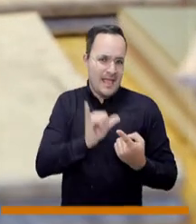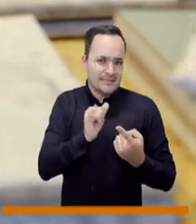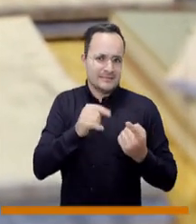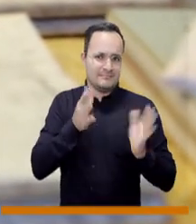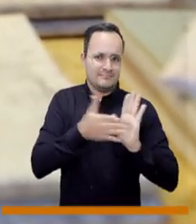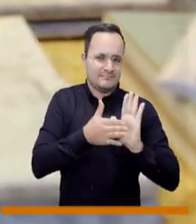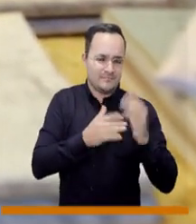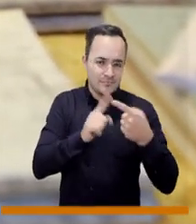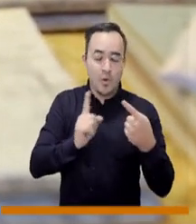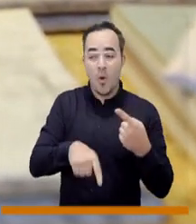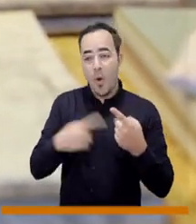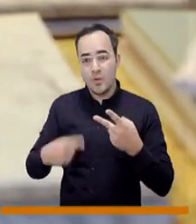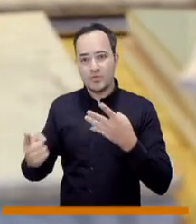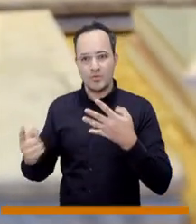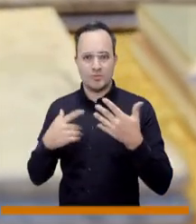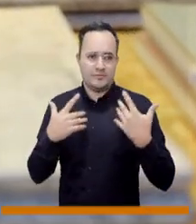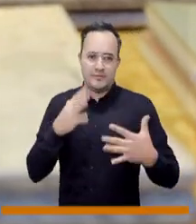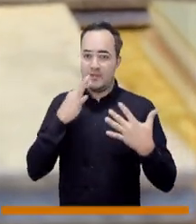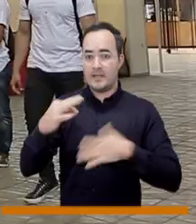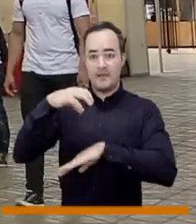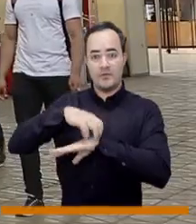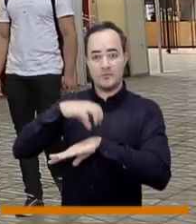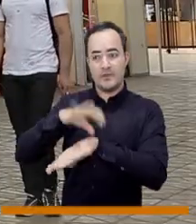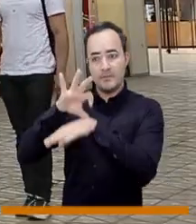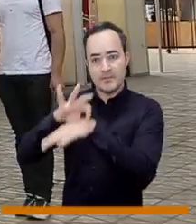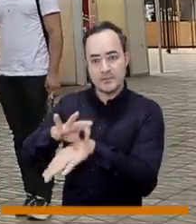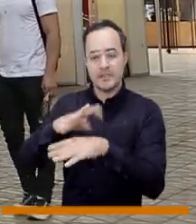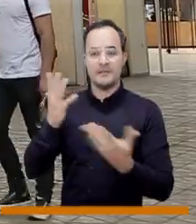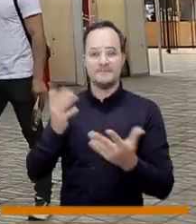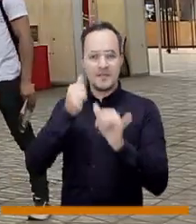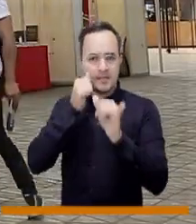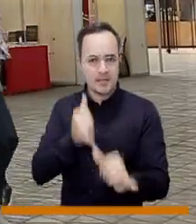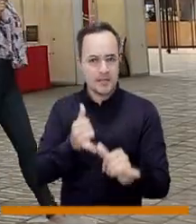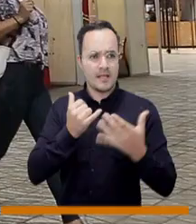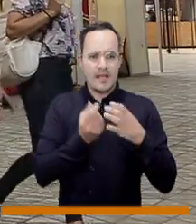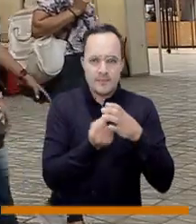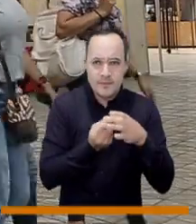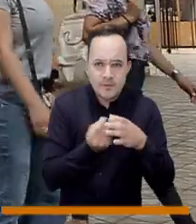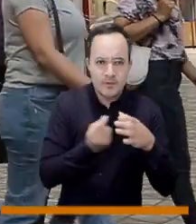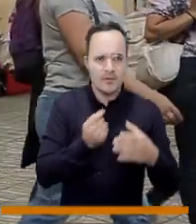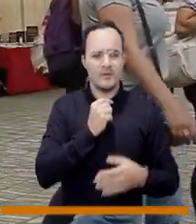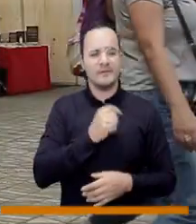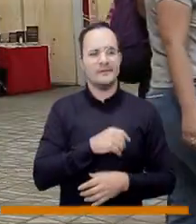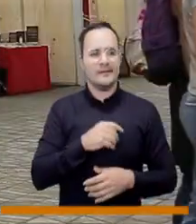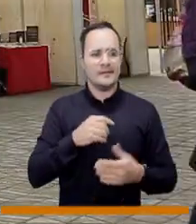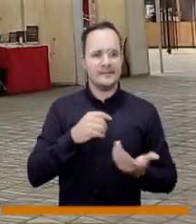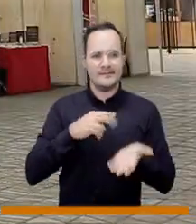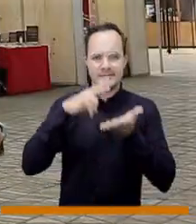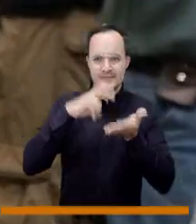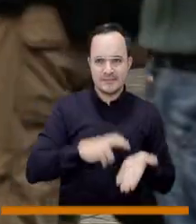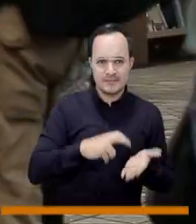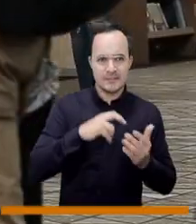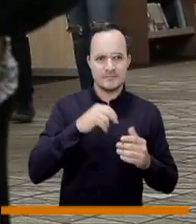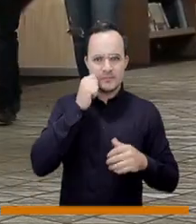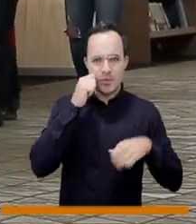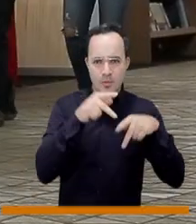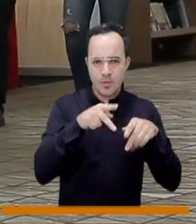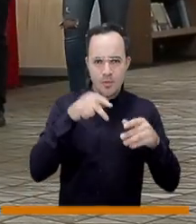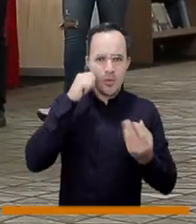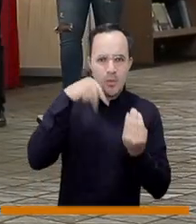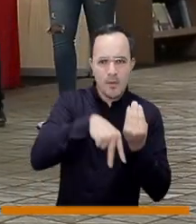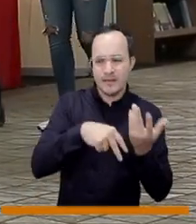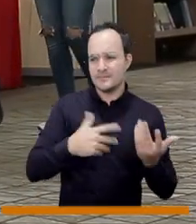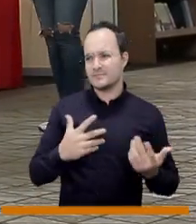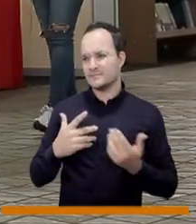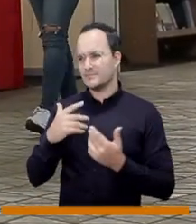me parece importante destacar estos momentos donde medicina la Facultad de ingeniería microbiología sociales y humanas